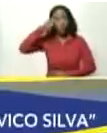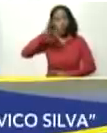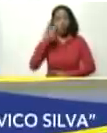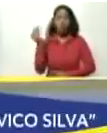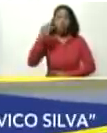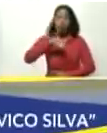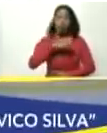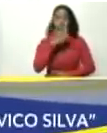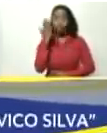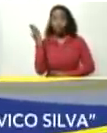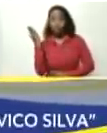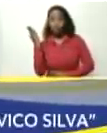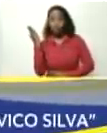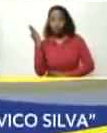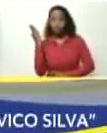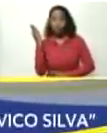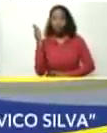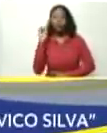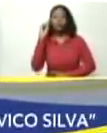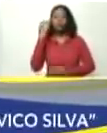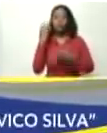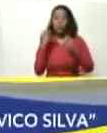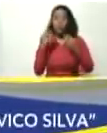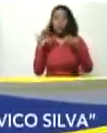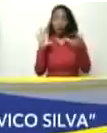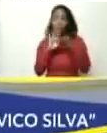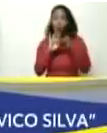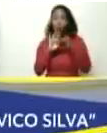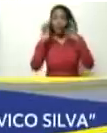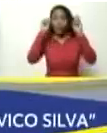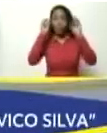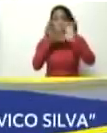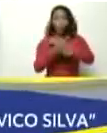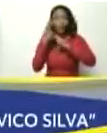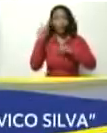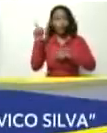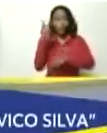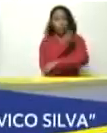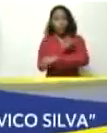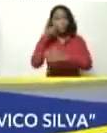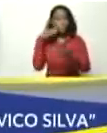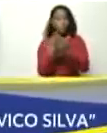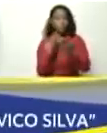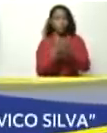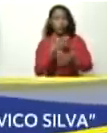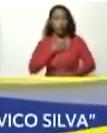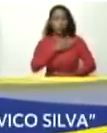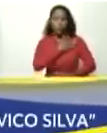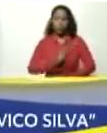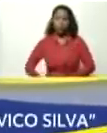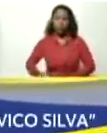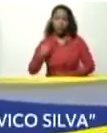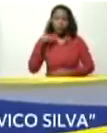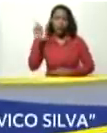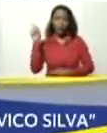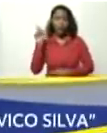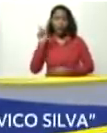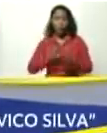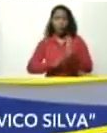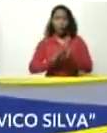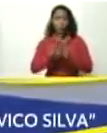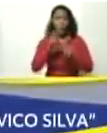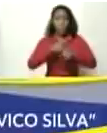está también bien vinculado a este hecho de la vacunación, y fue testigo, mi presidente, de cómo cuando aquí subieron los